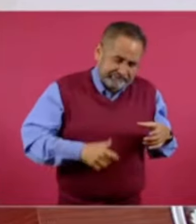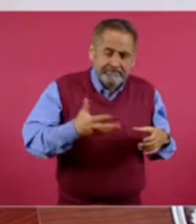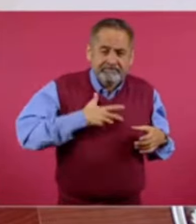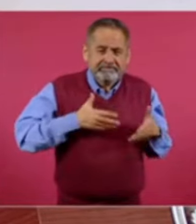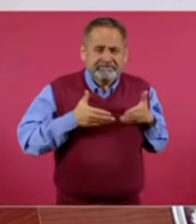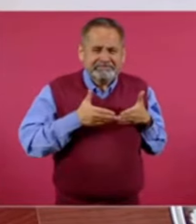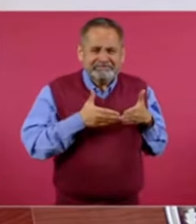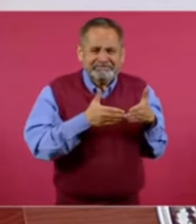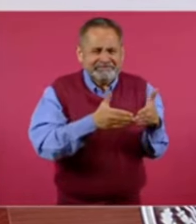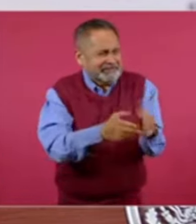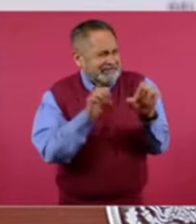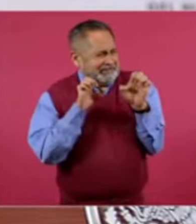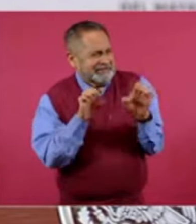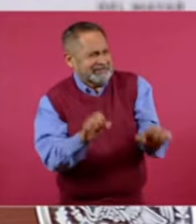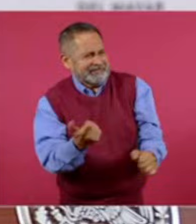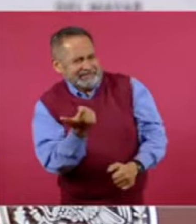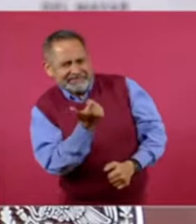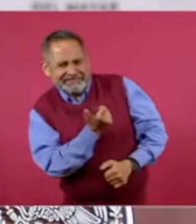que valen